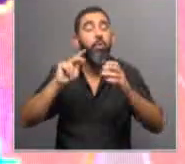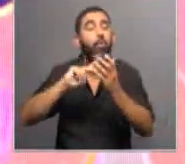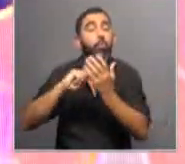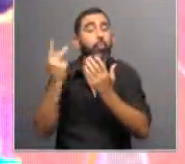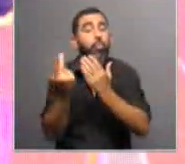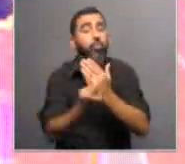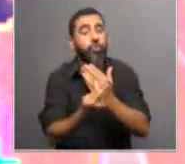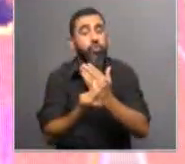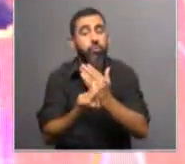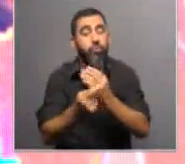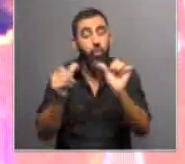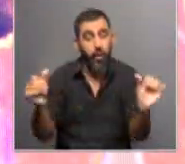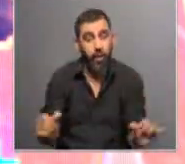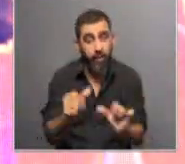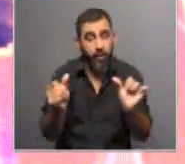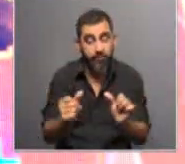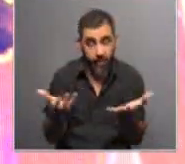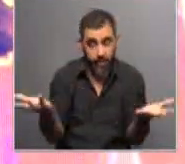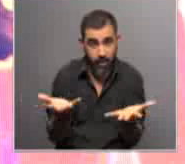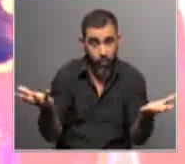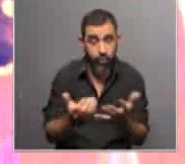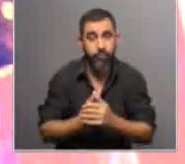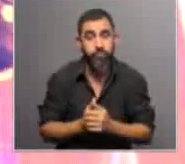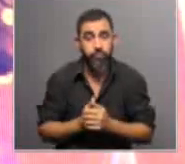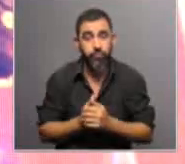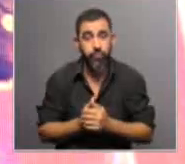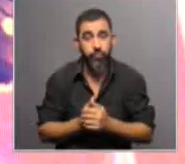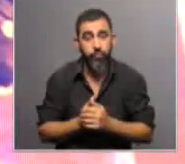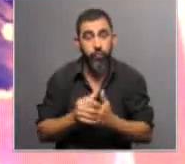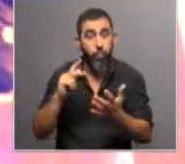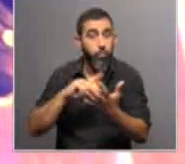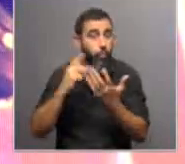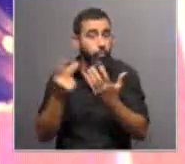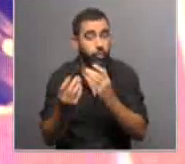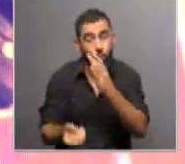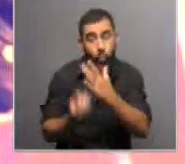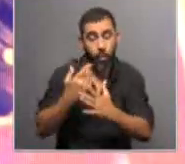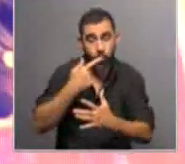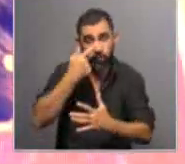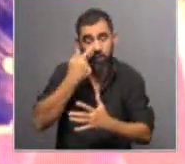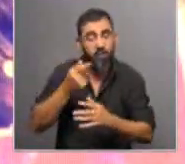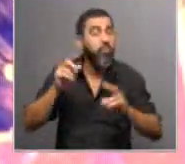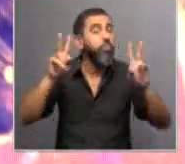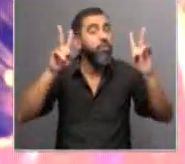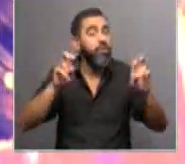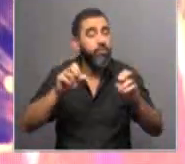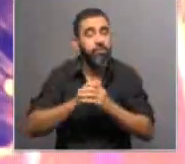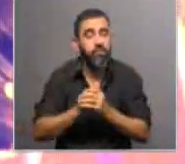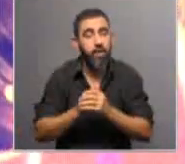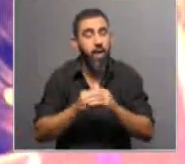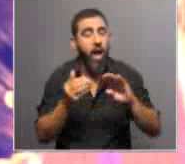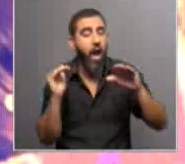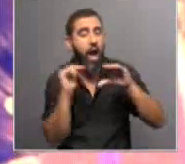proyecto que están haciendo hoy en día, que es un proyecto nuevo, muy interesante, sobre un archivo